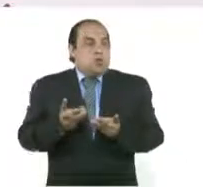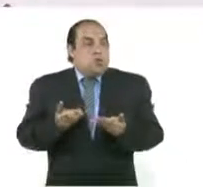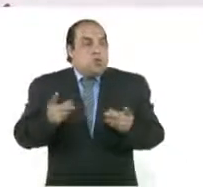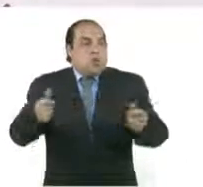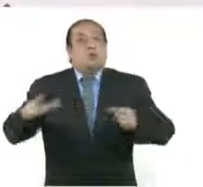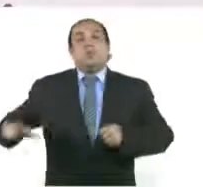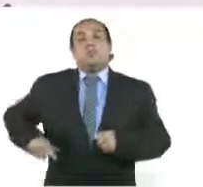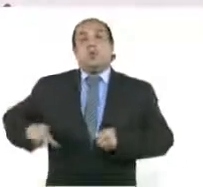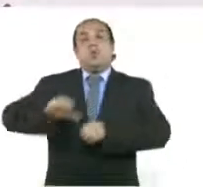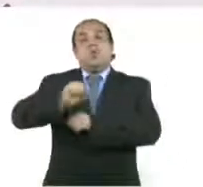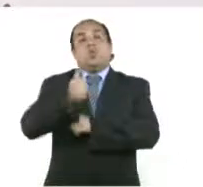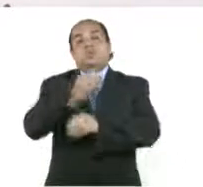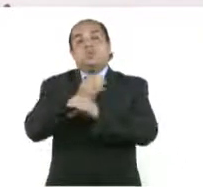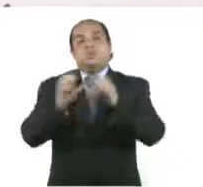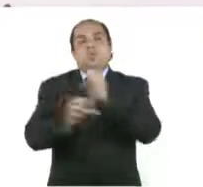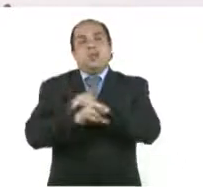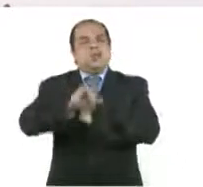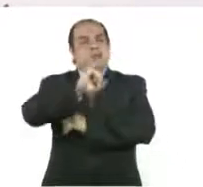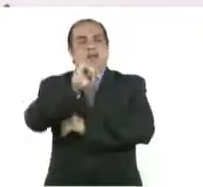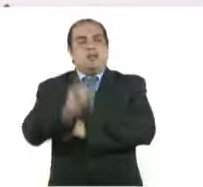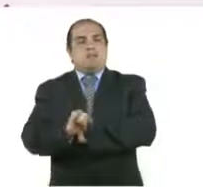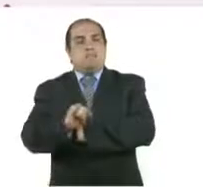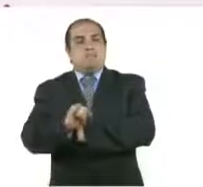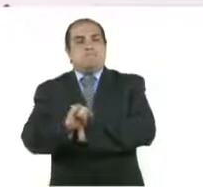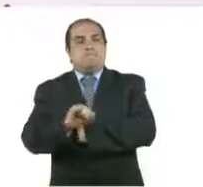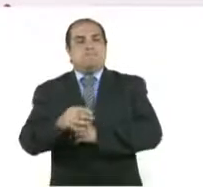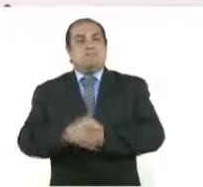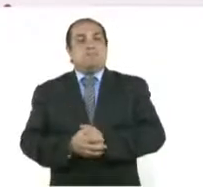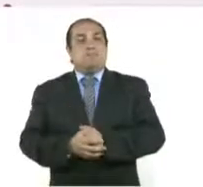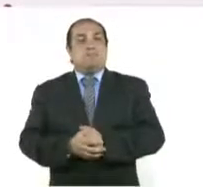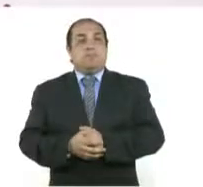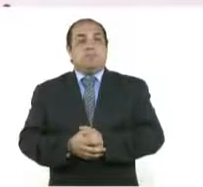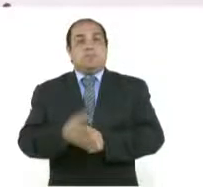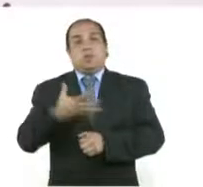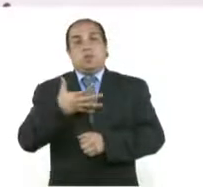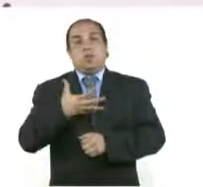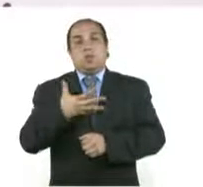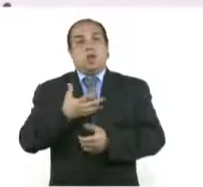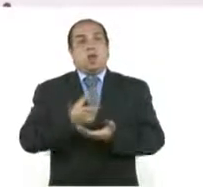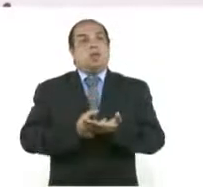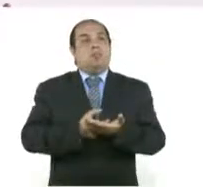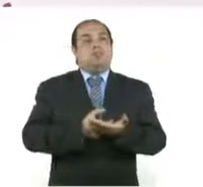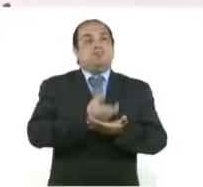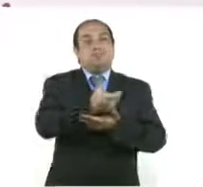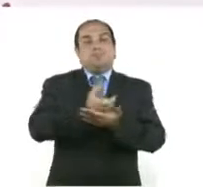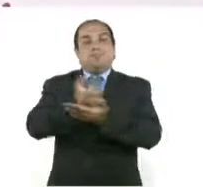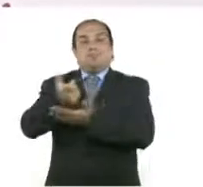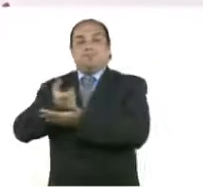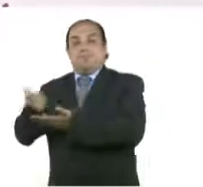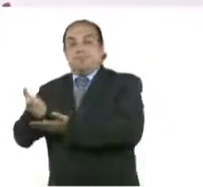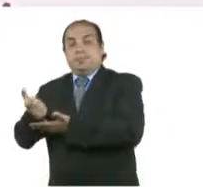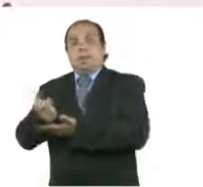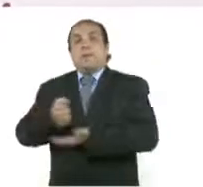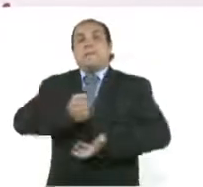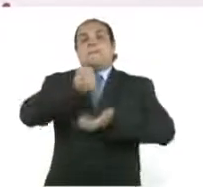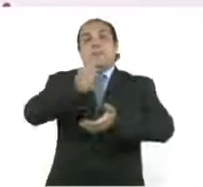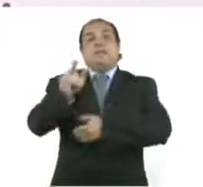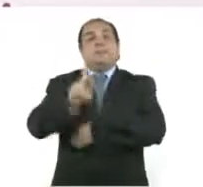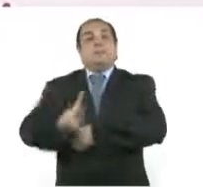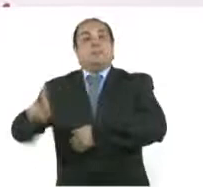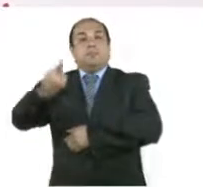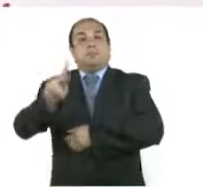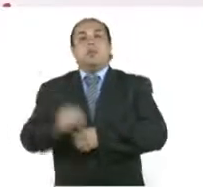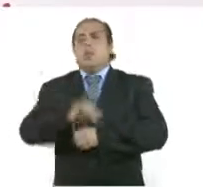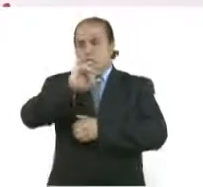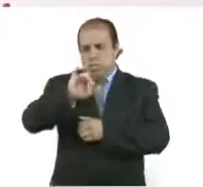muchas otras cosas que nunca se vieron en la repartición, en la distribución de los recursos públicos. Sí es de